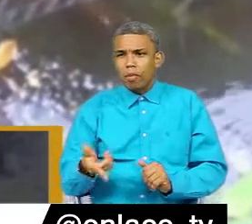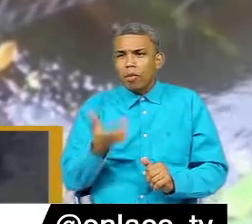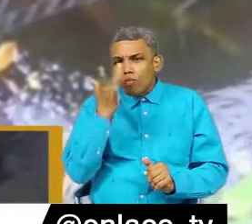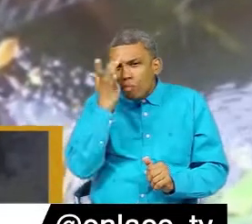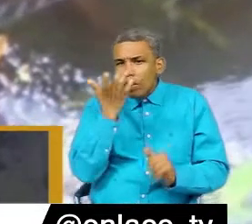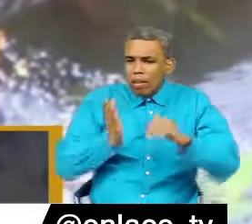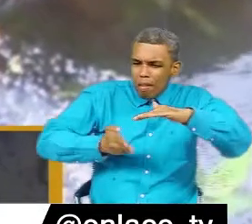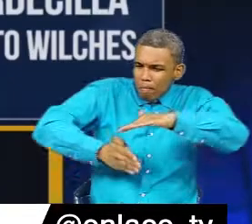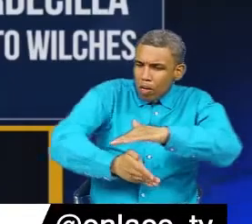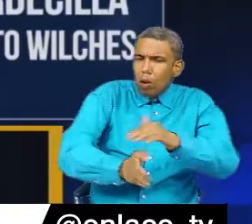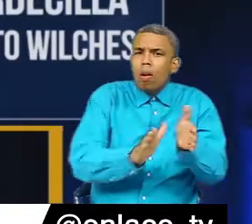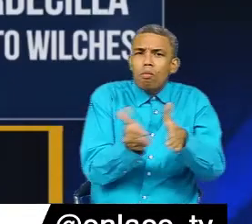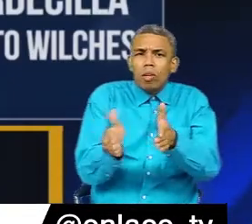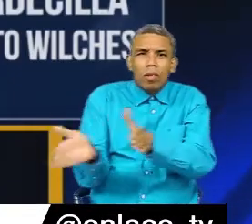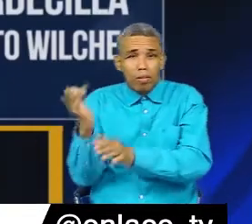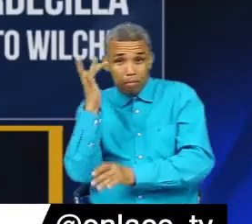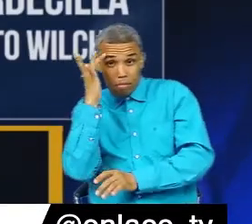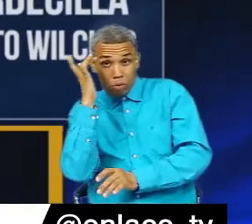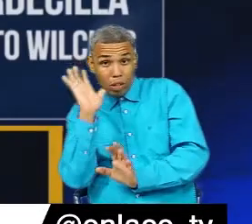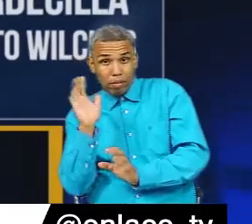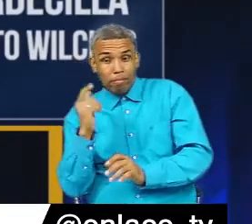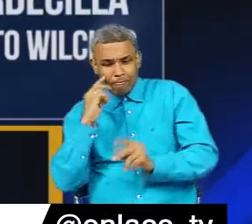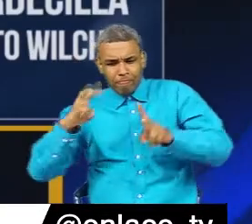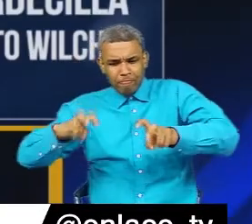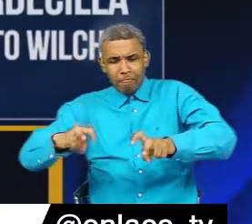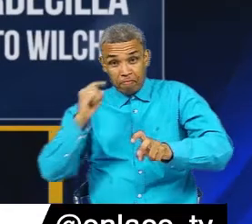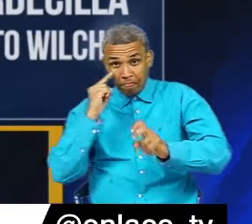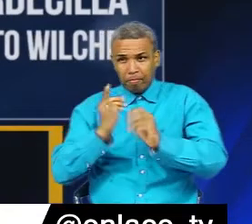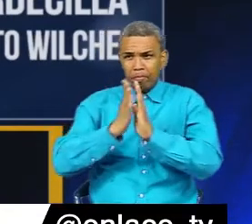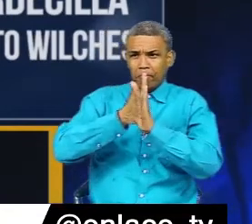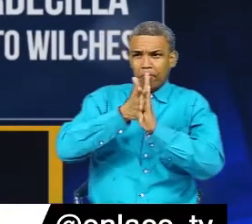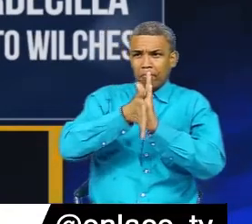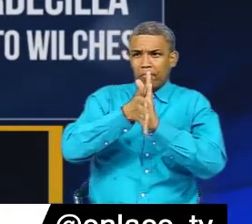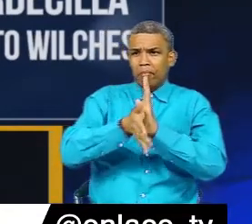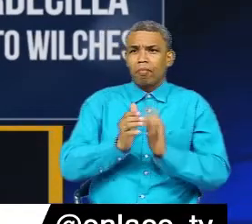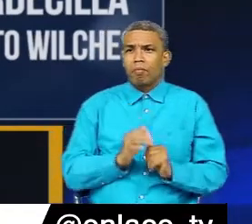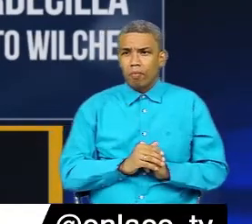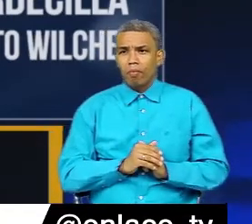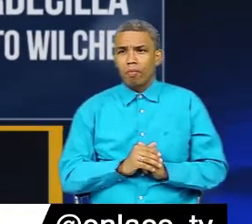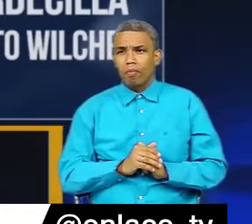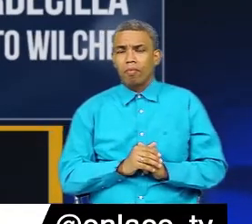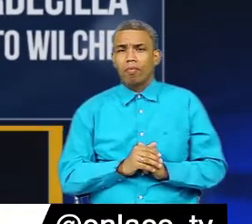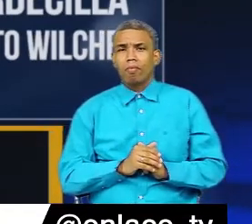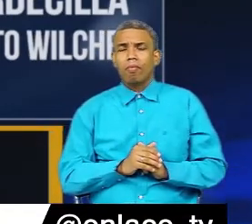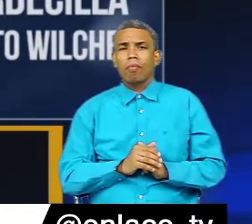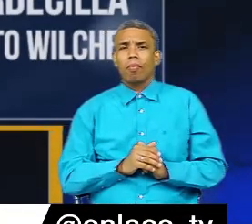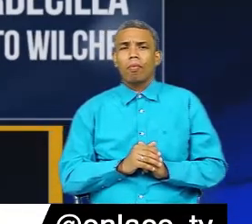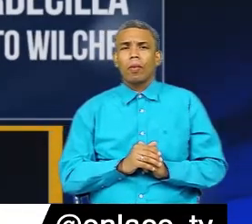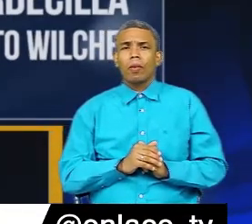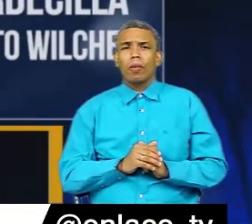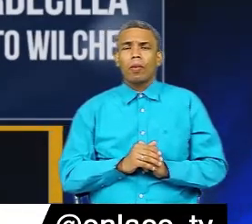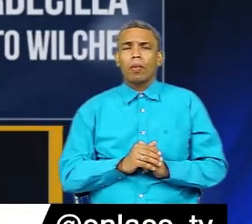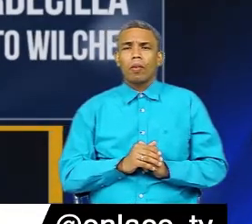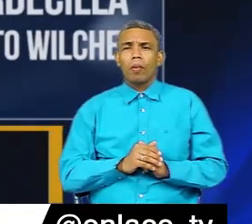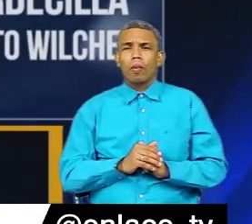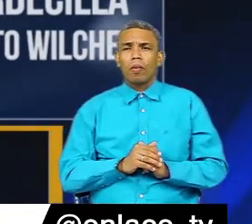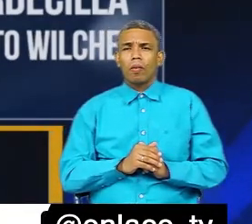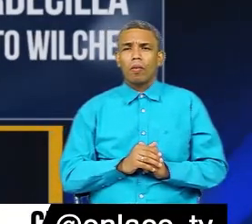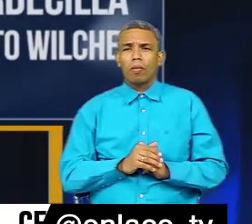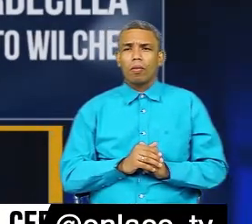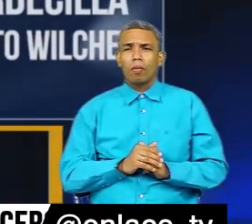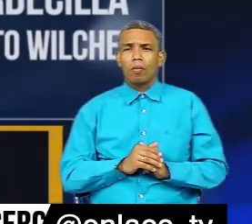este espejo de agua. Entonces, que ahí pudimos notar de que no hay, hay un declive del cultivo, pero no hay un líquido